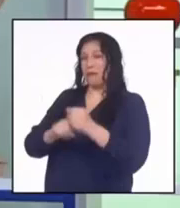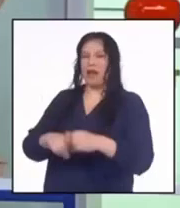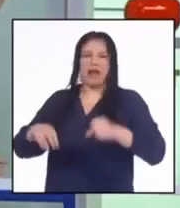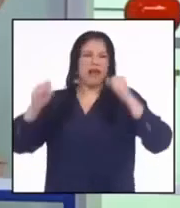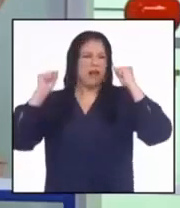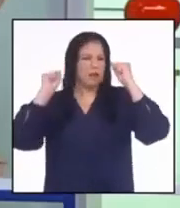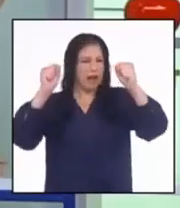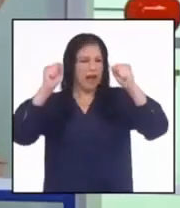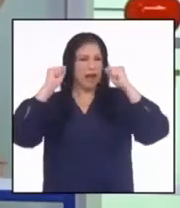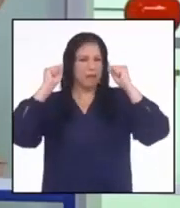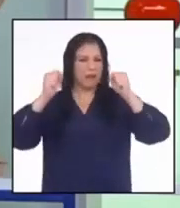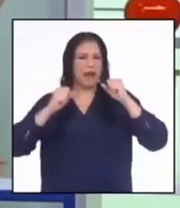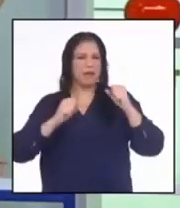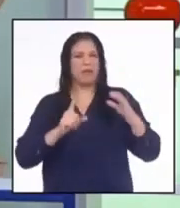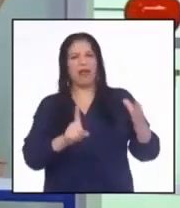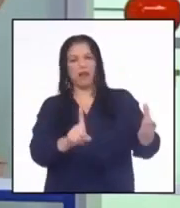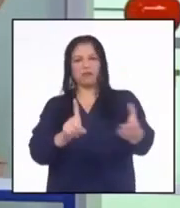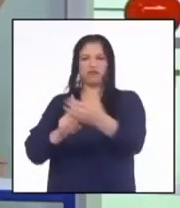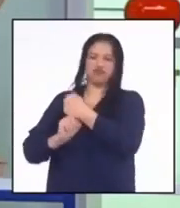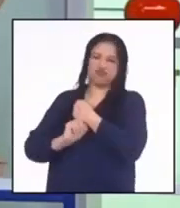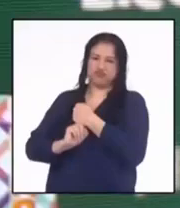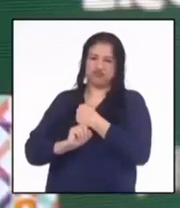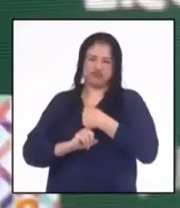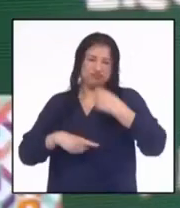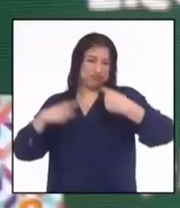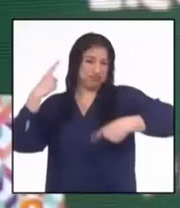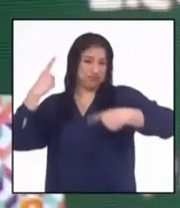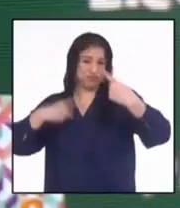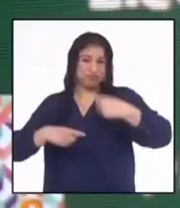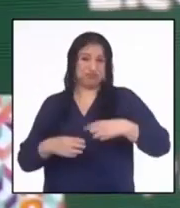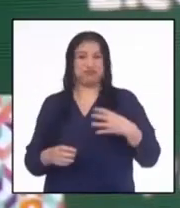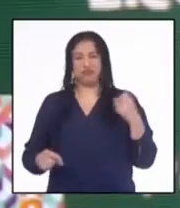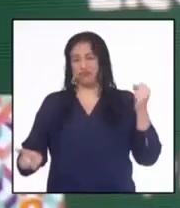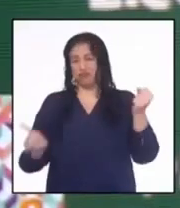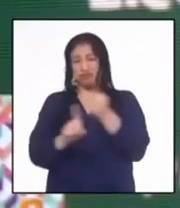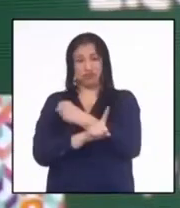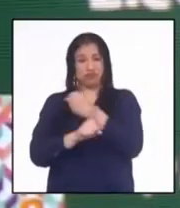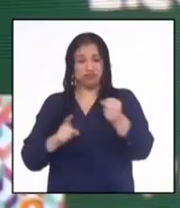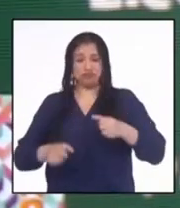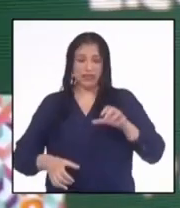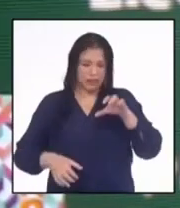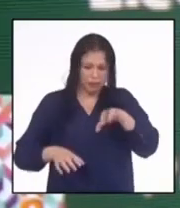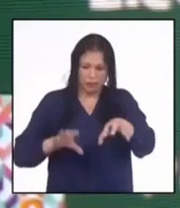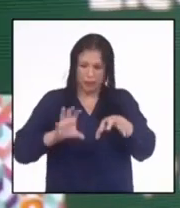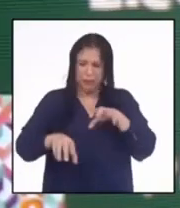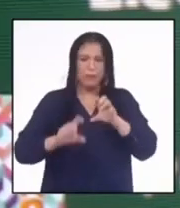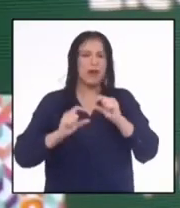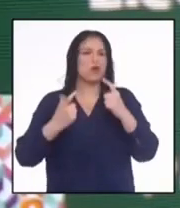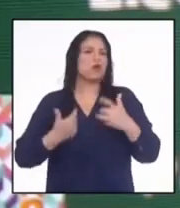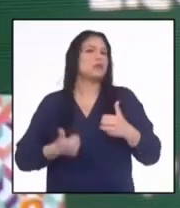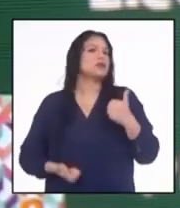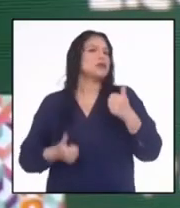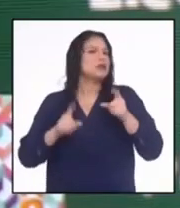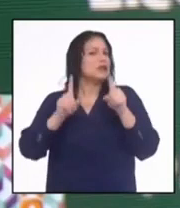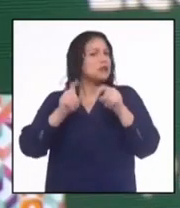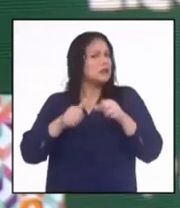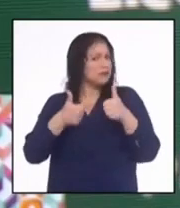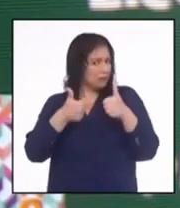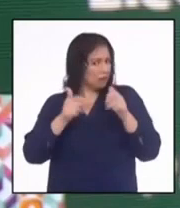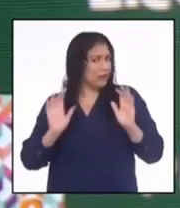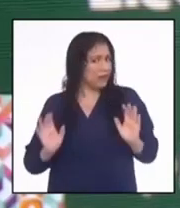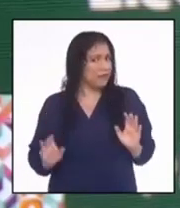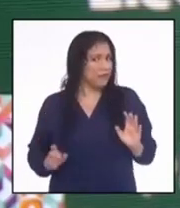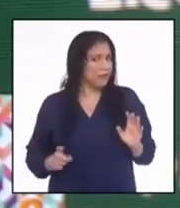paros, secuestros, peleas, lesiones entre los actores. ¿Hasta qué punto es